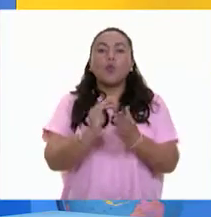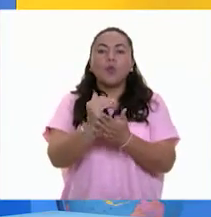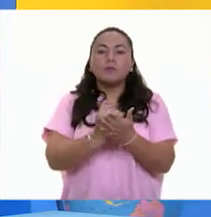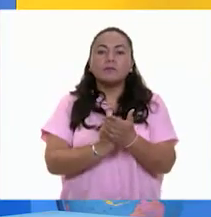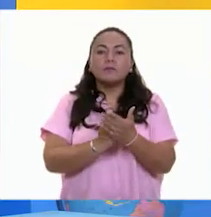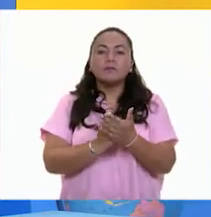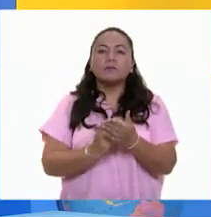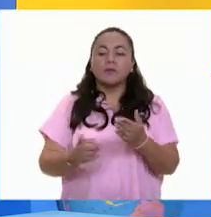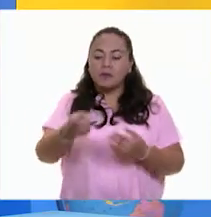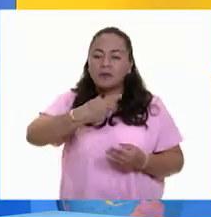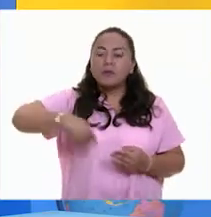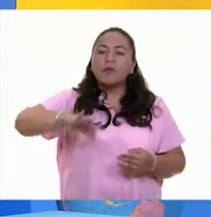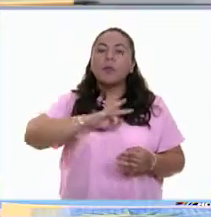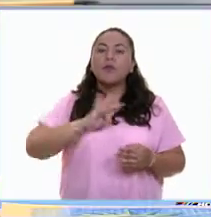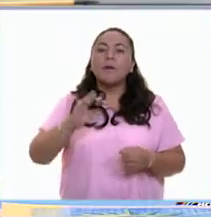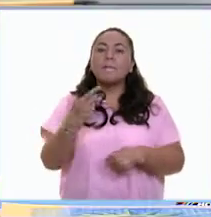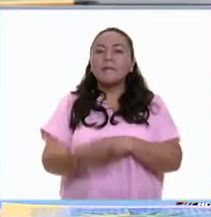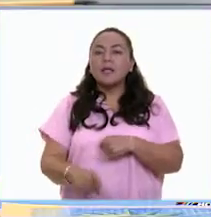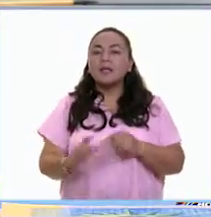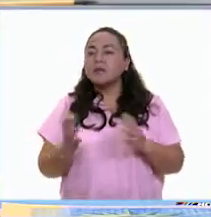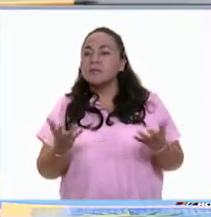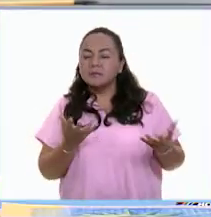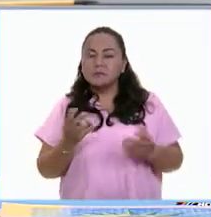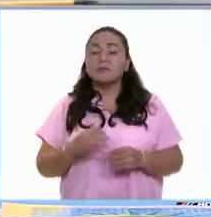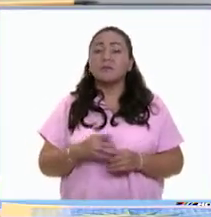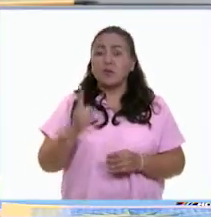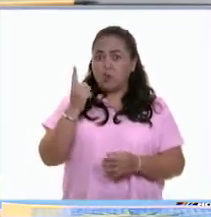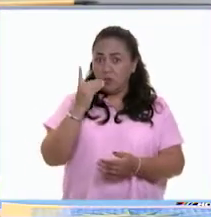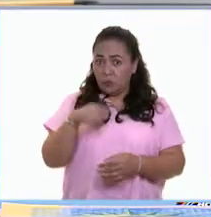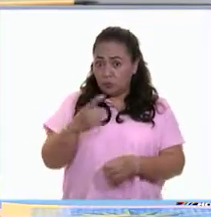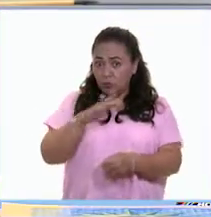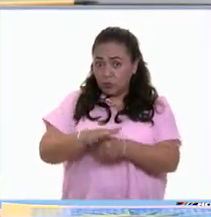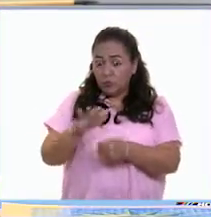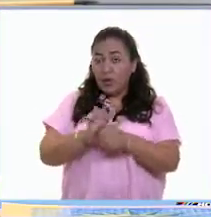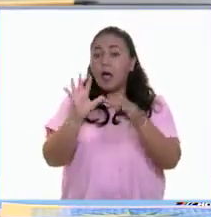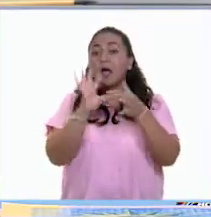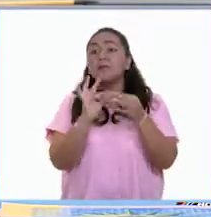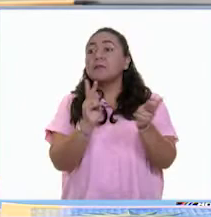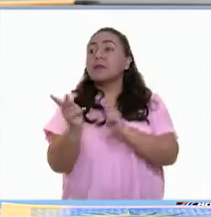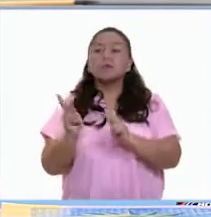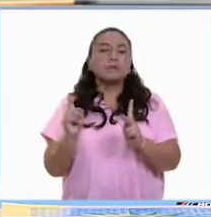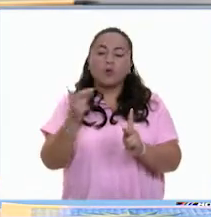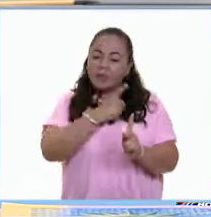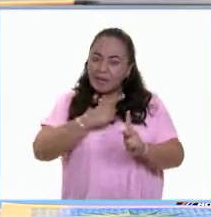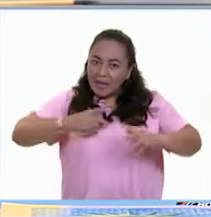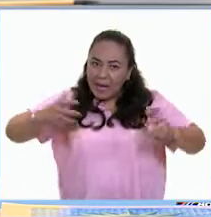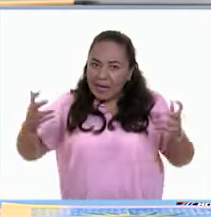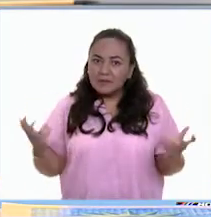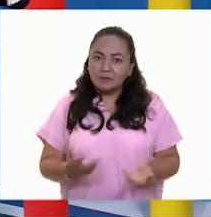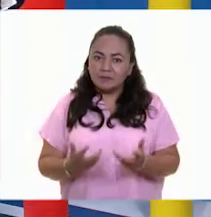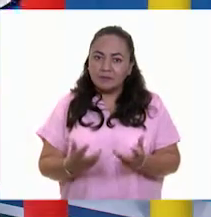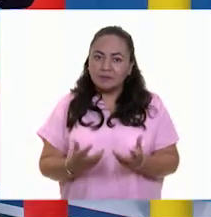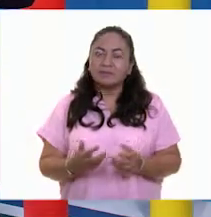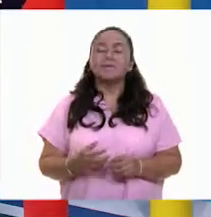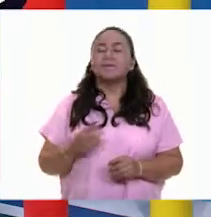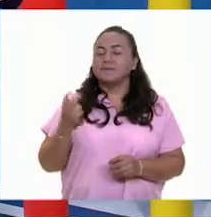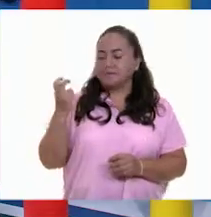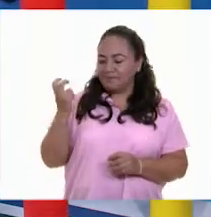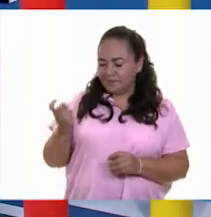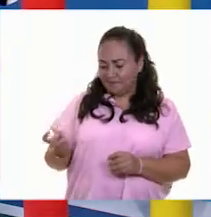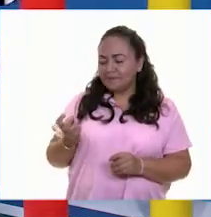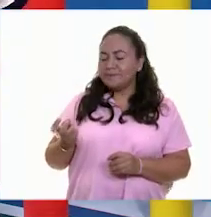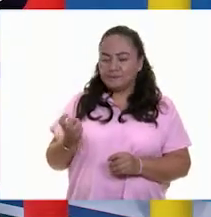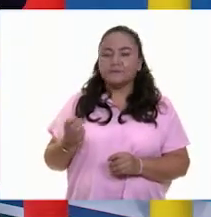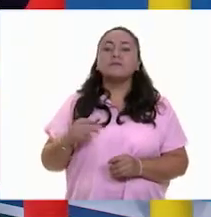nuestra vulnerabilidad. Y no es suficiente hablar sobre el asunto, hay que tomar acciones. Sí, efectivamente,